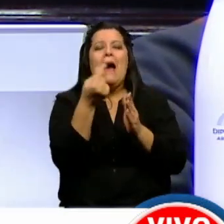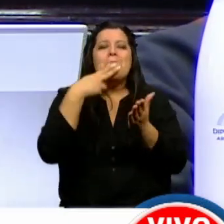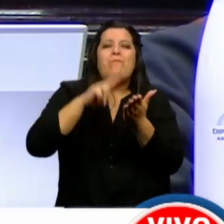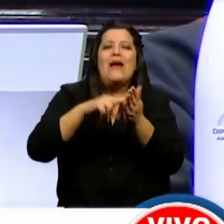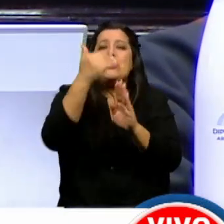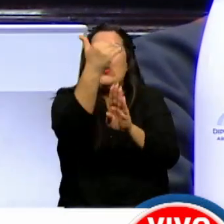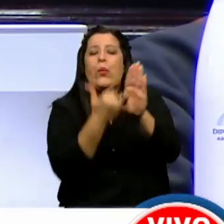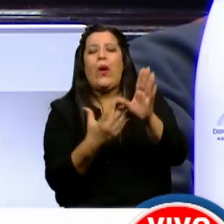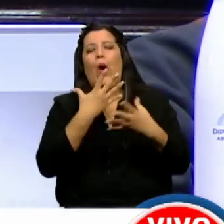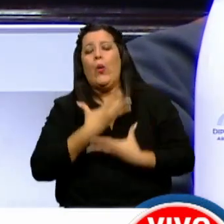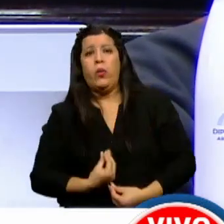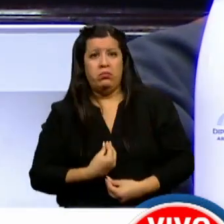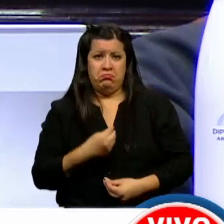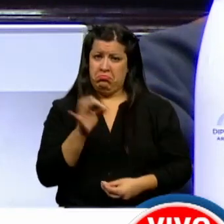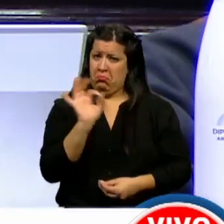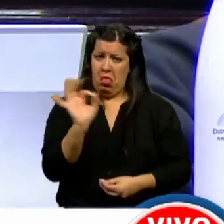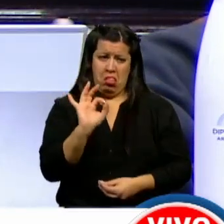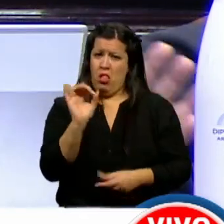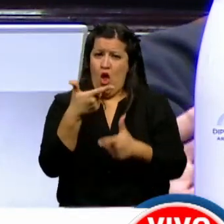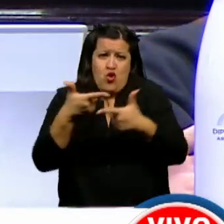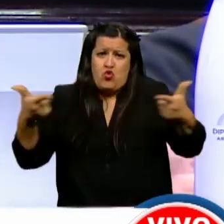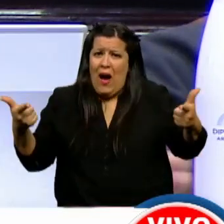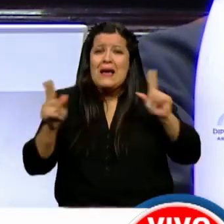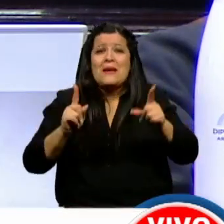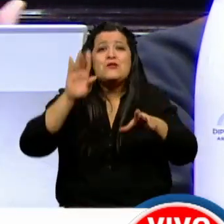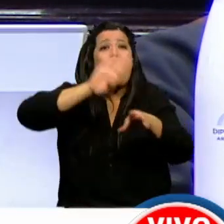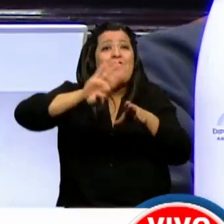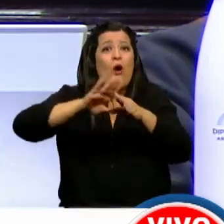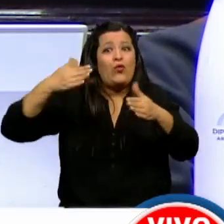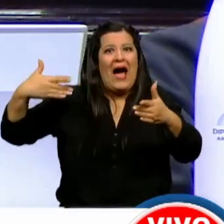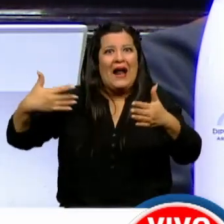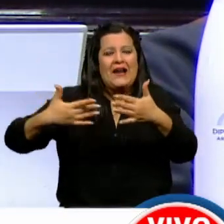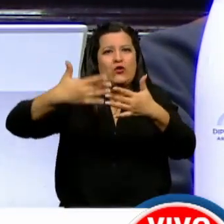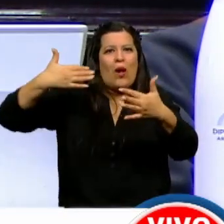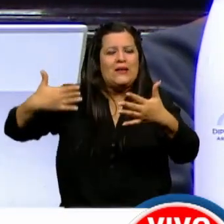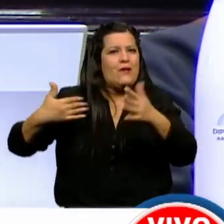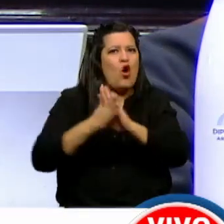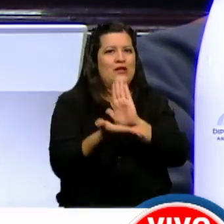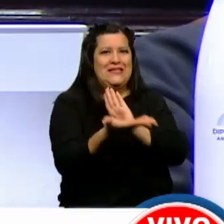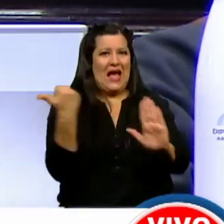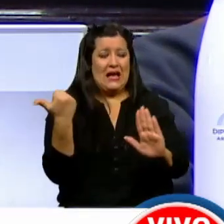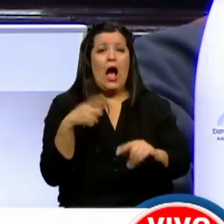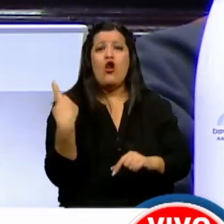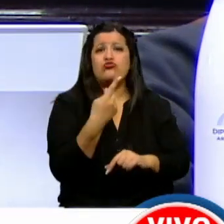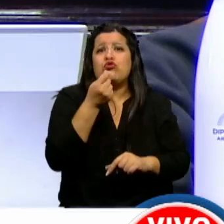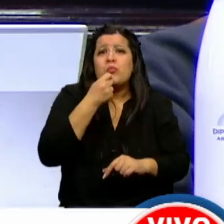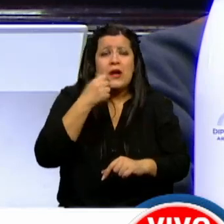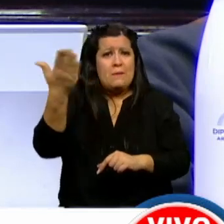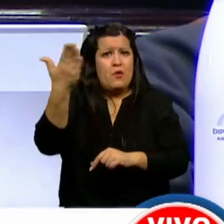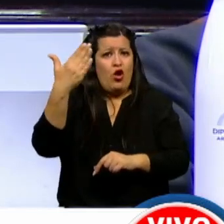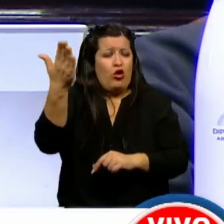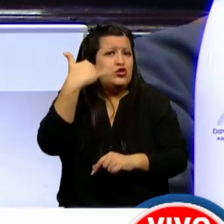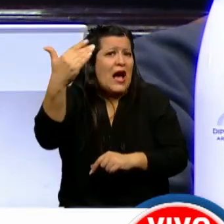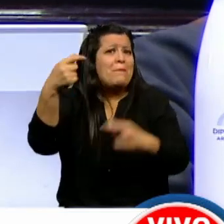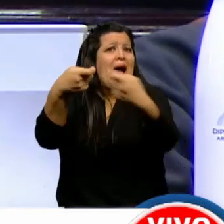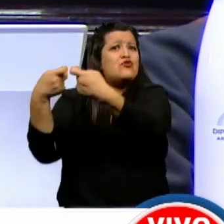claro. Lo único que estamos haciendo es eliminar esa deuda retroactivamente. A nosotros nos llaman las asociaciones de